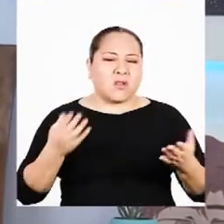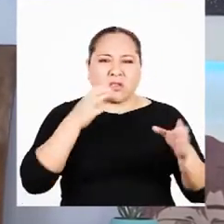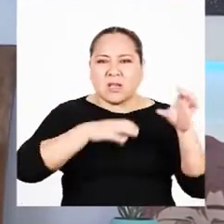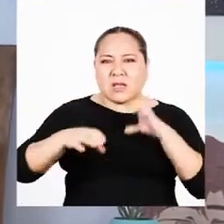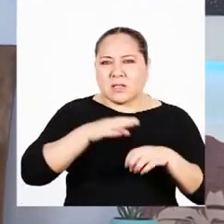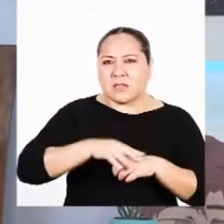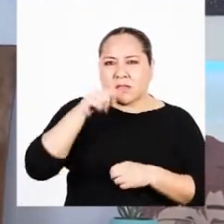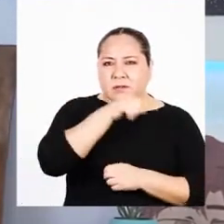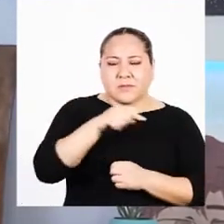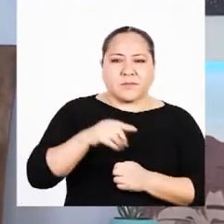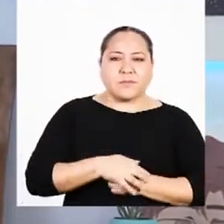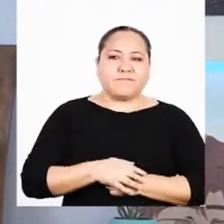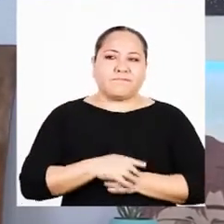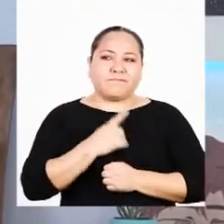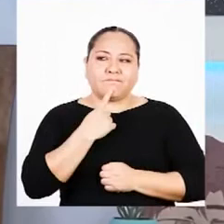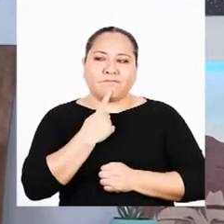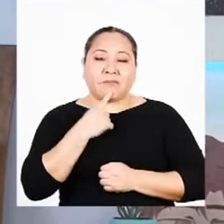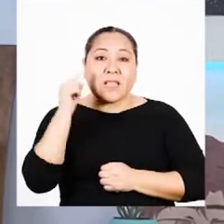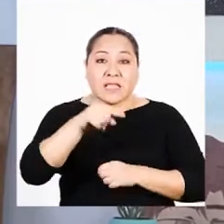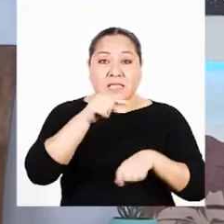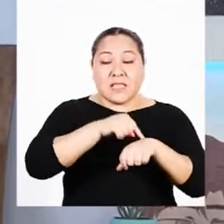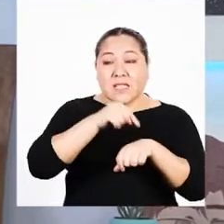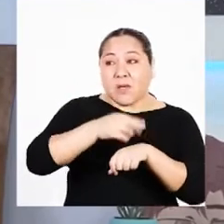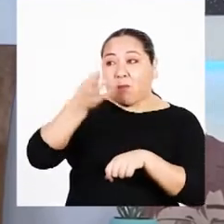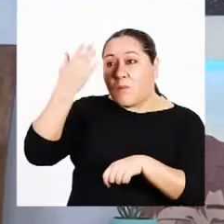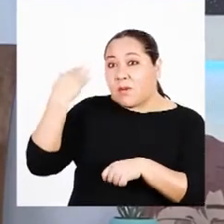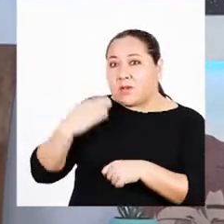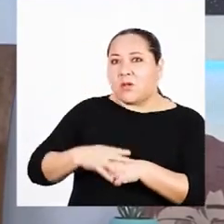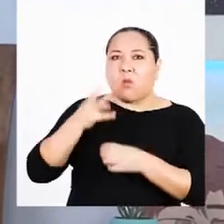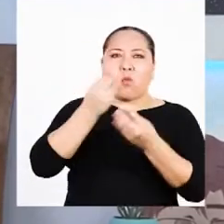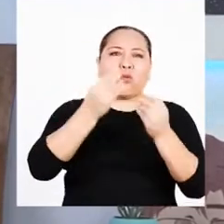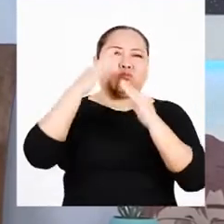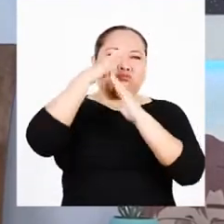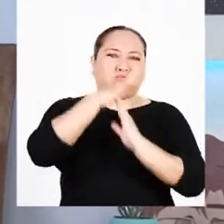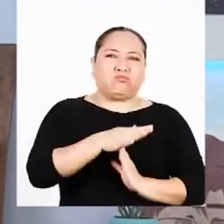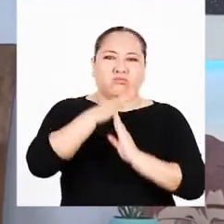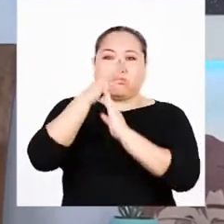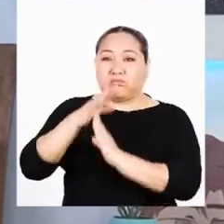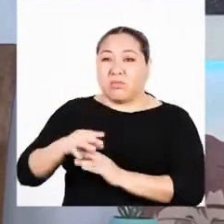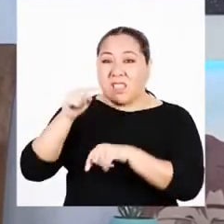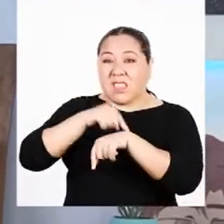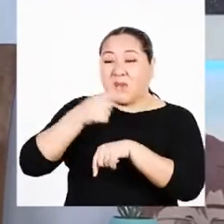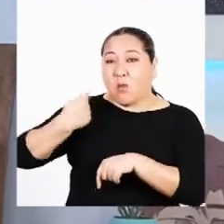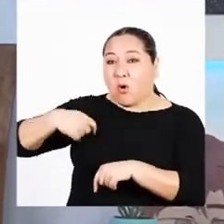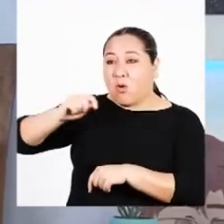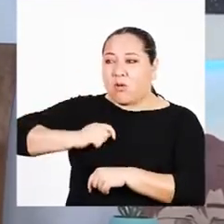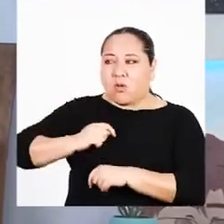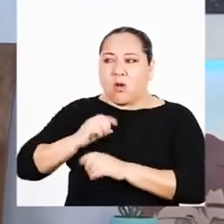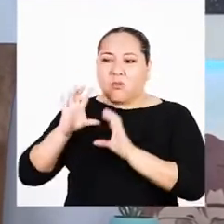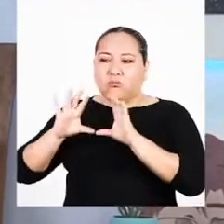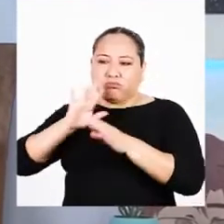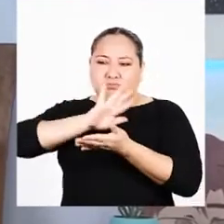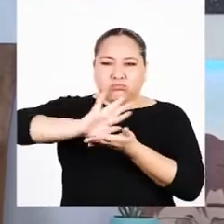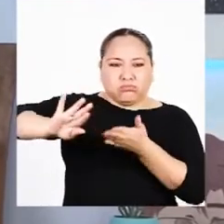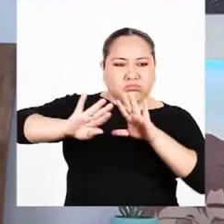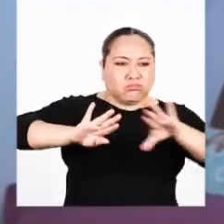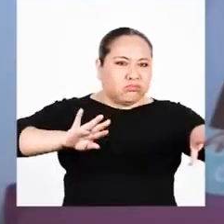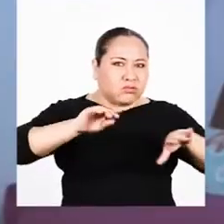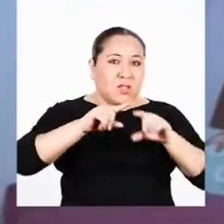deberíamos realizar al respecto. Y es que en aquella época hubo mucha discriminación y exclusión entre grupos